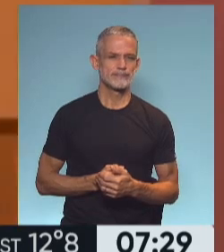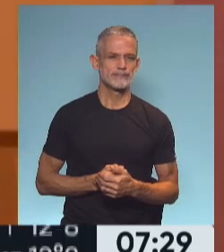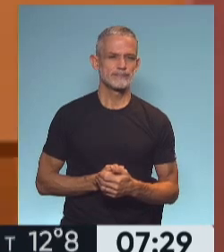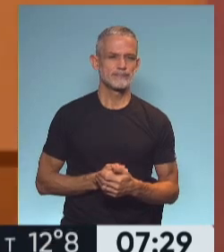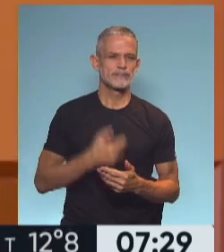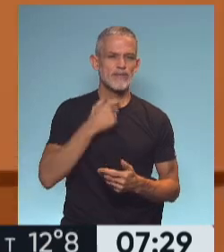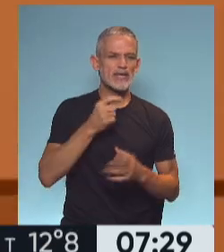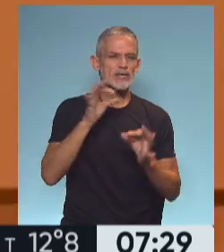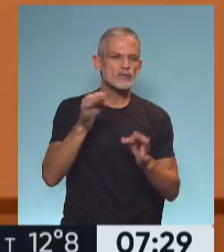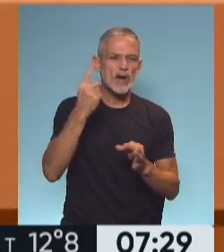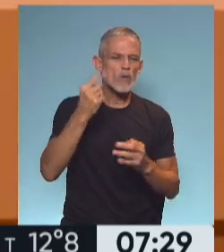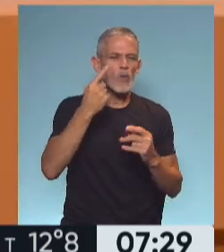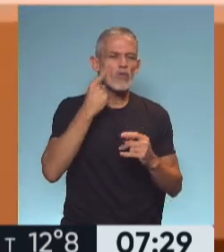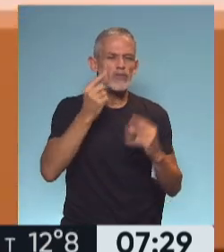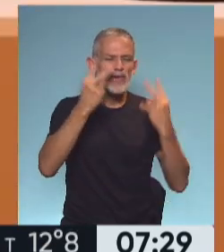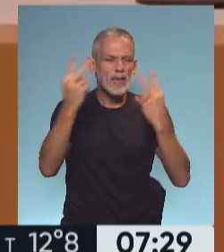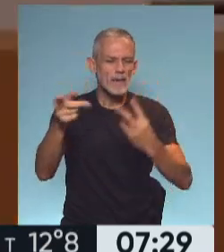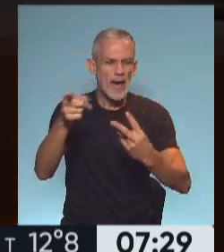pero tengo al menos un día de viaje.